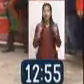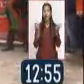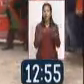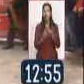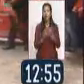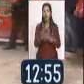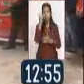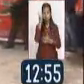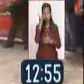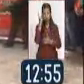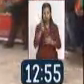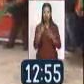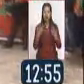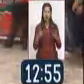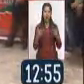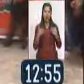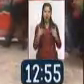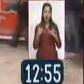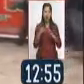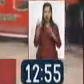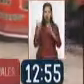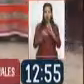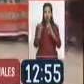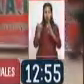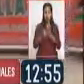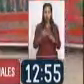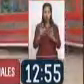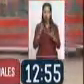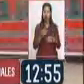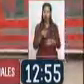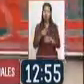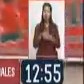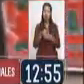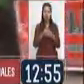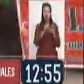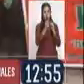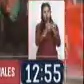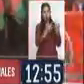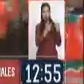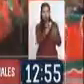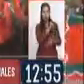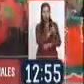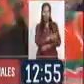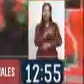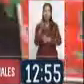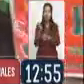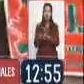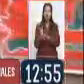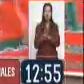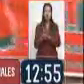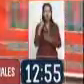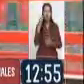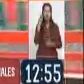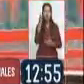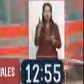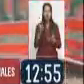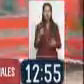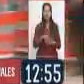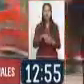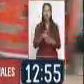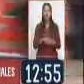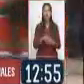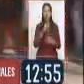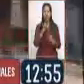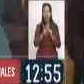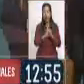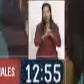Jayaira La Paz ya tiene su personería jurídica otorgada por el órgano electoral plurinacional, rumbo a los comicios electorales subnacionales del próximo